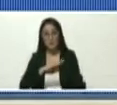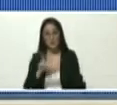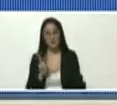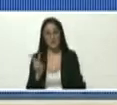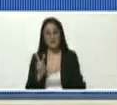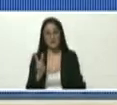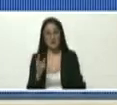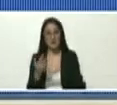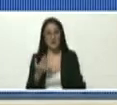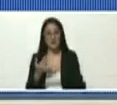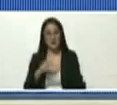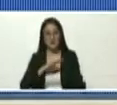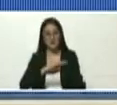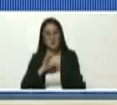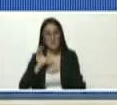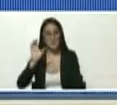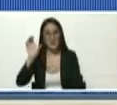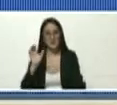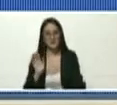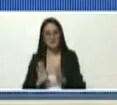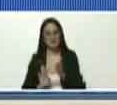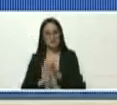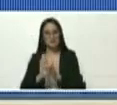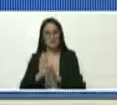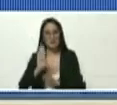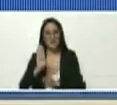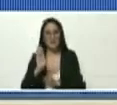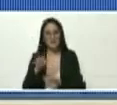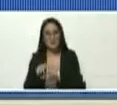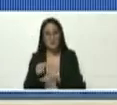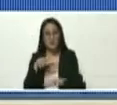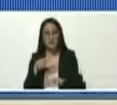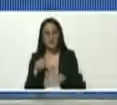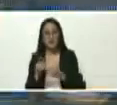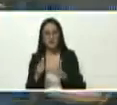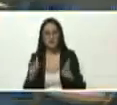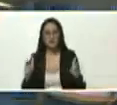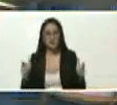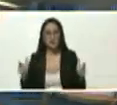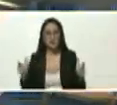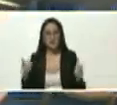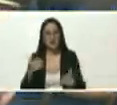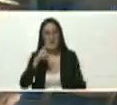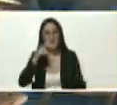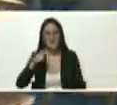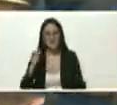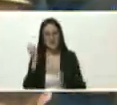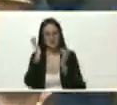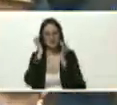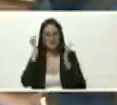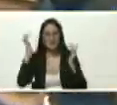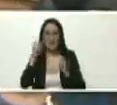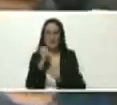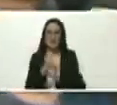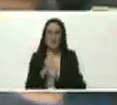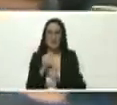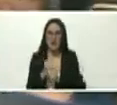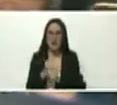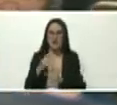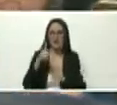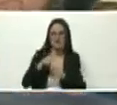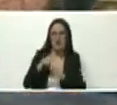un país creciente, una población creciente, tienen gente brillante que trabaja en las refinerías